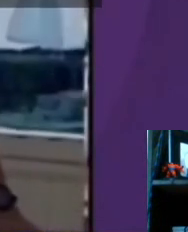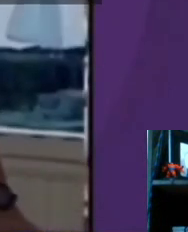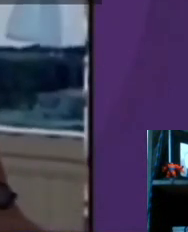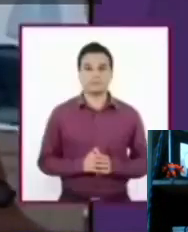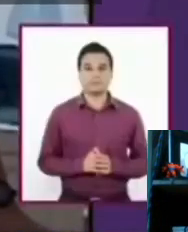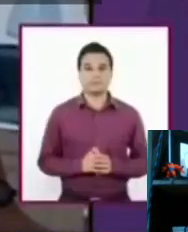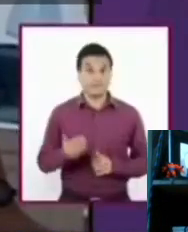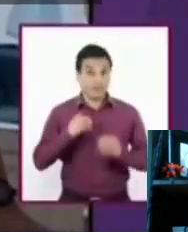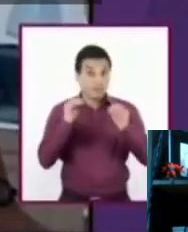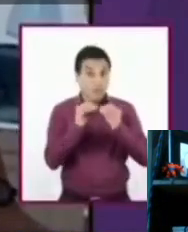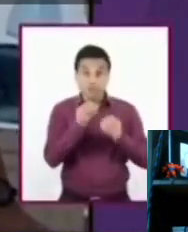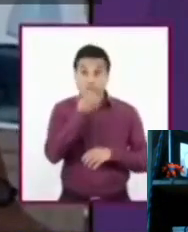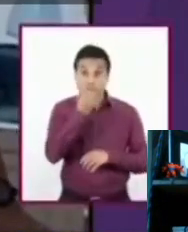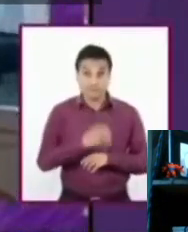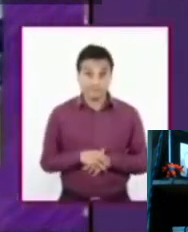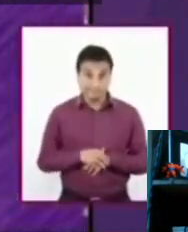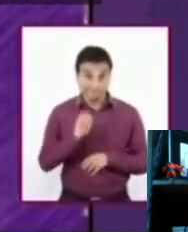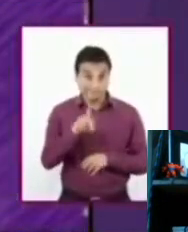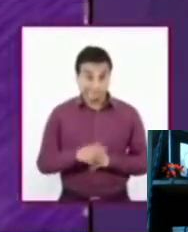de smartour insight